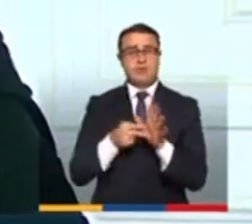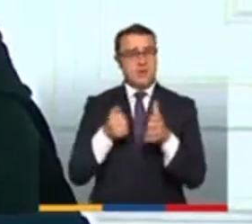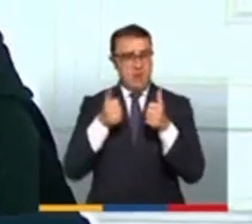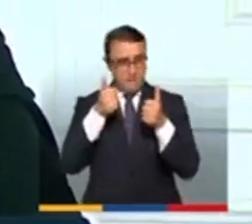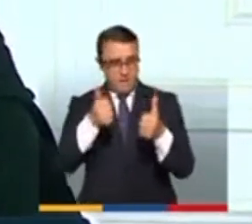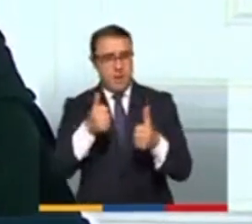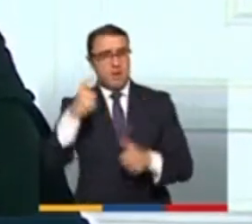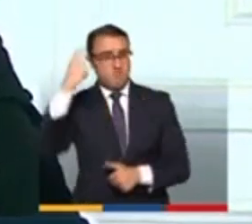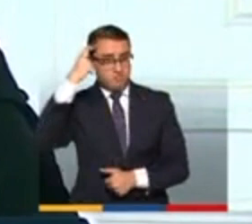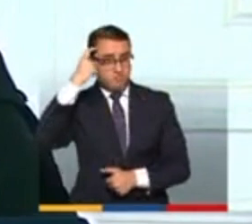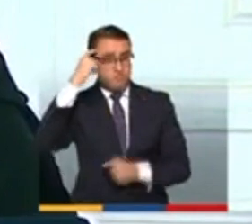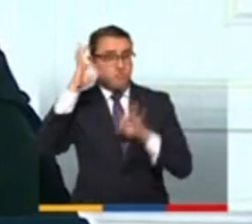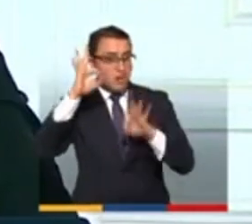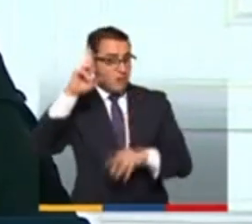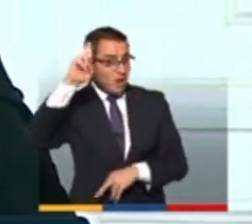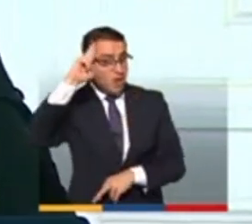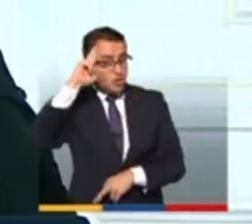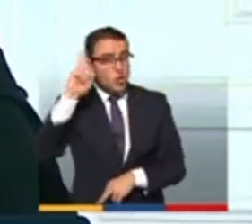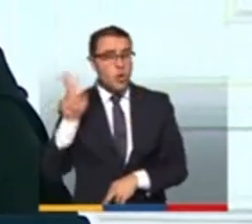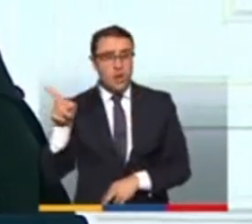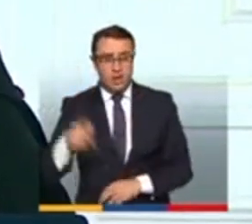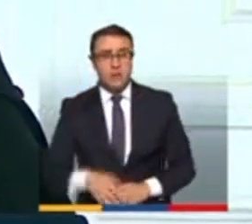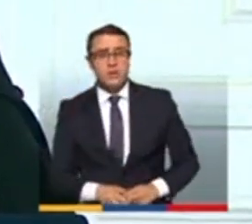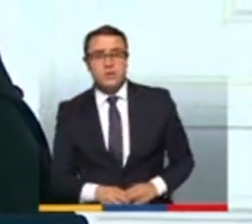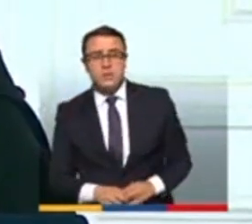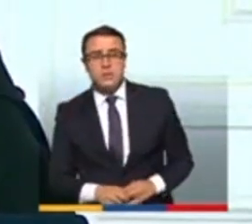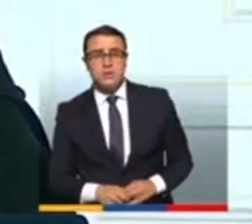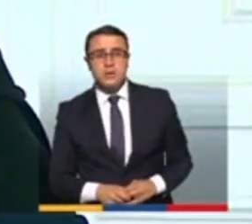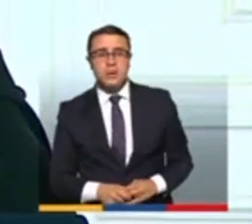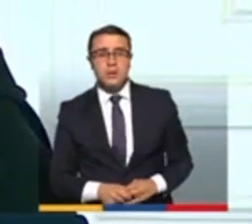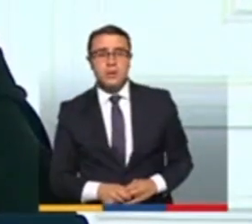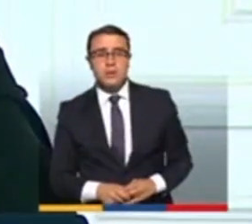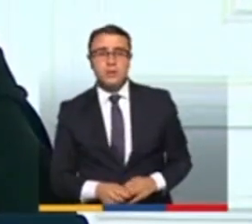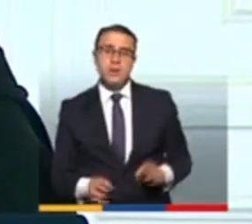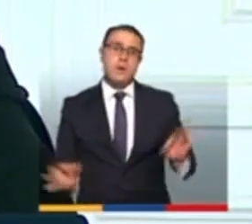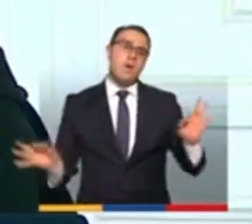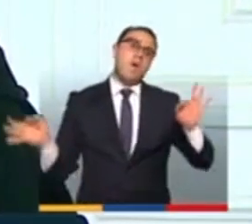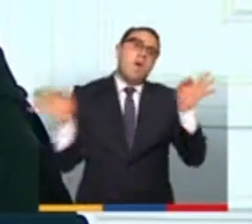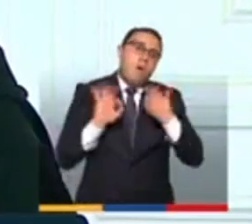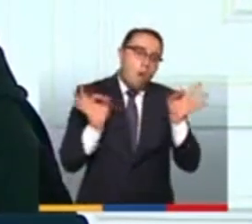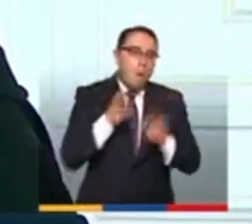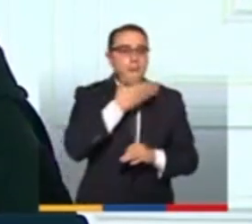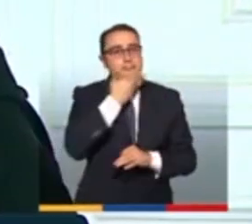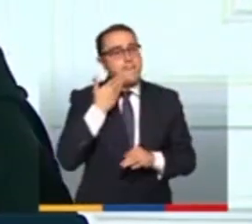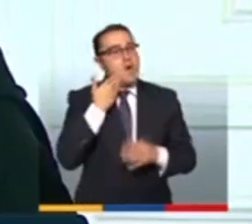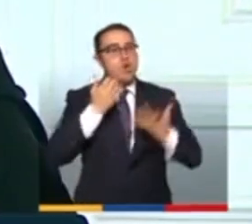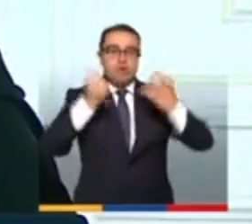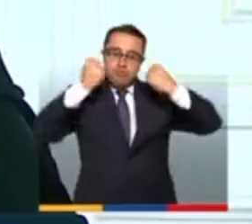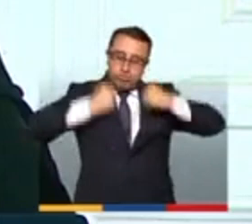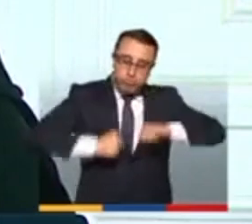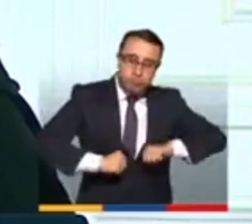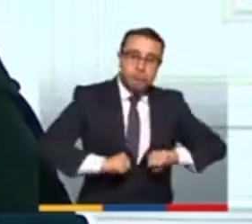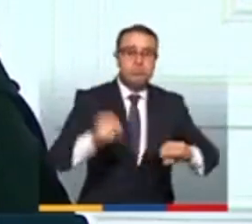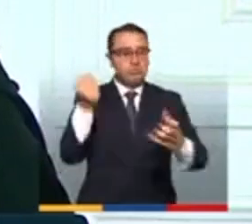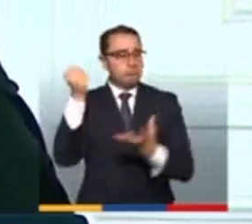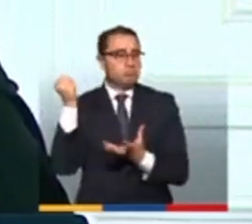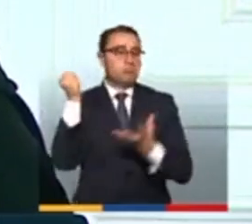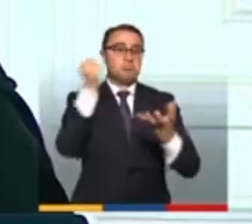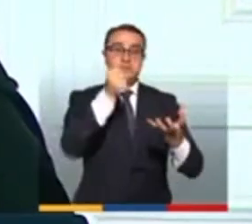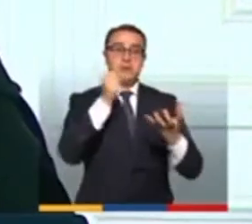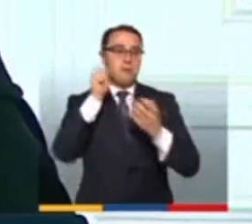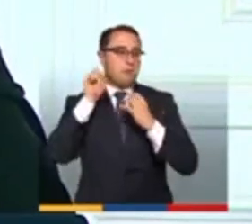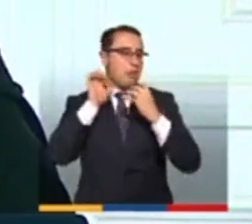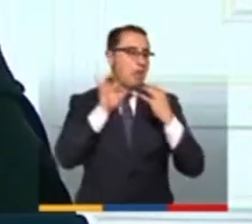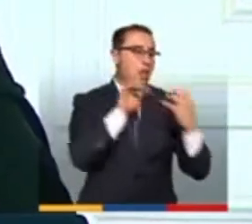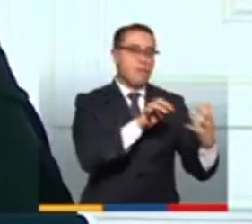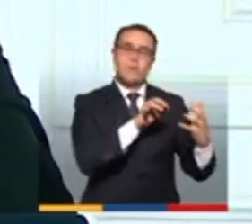inteligente, es más racional. O más bien hacemos el esfuerzo no de gastarnos la plata en la guerra, sino en hacer la paz, y